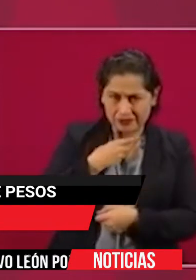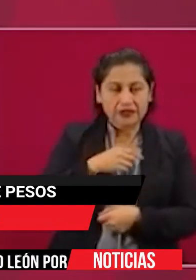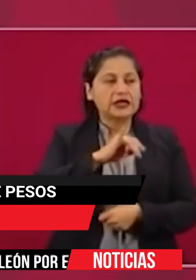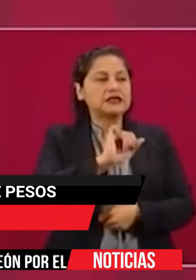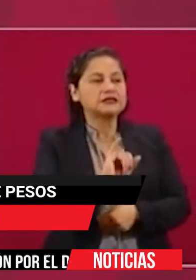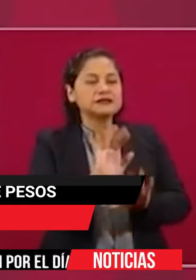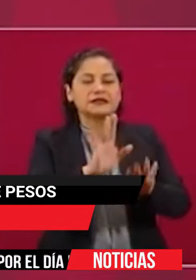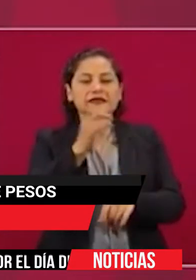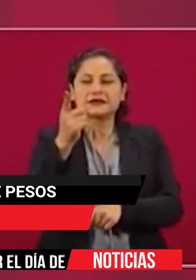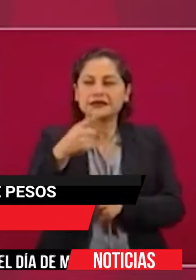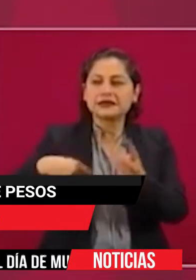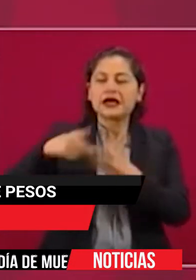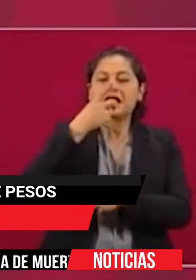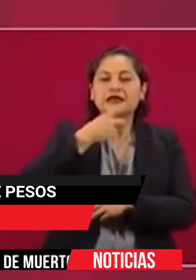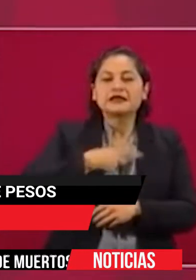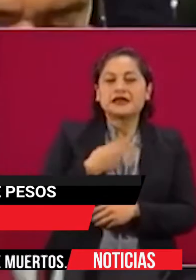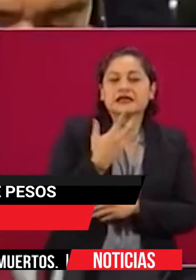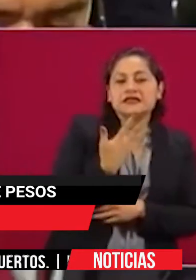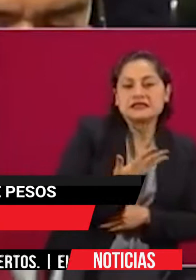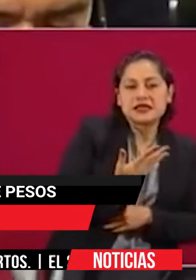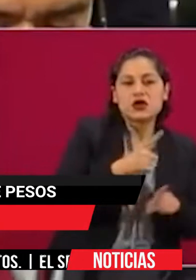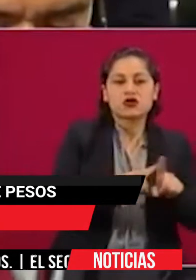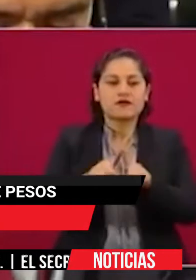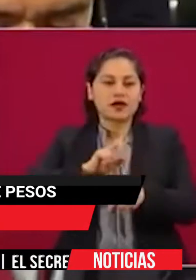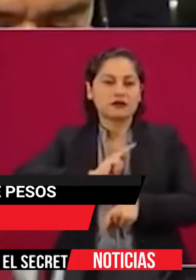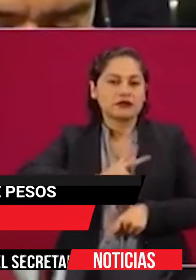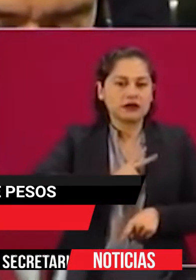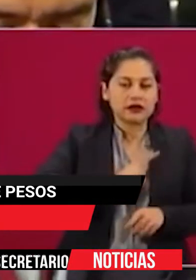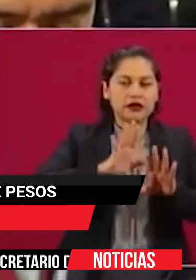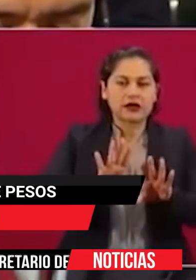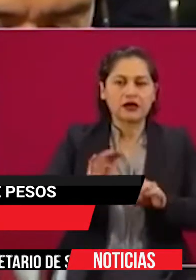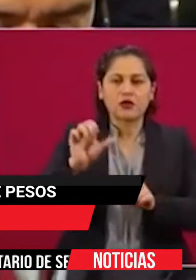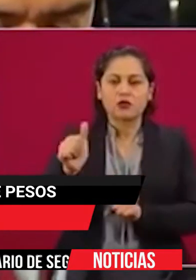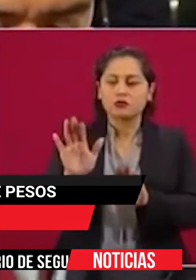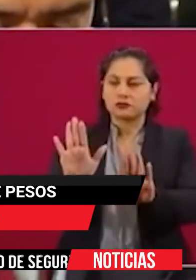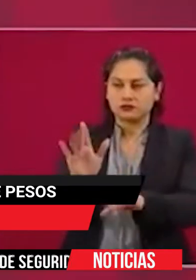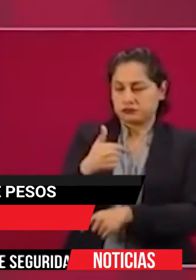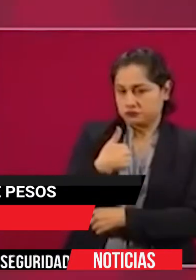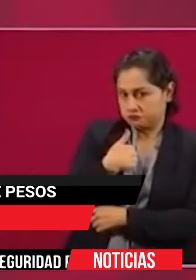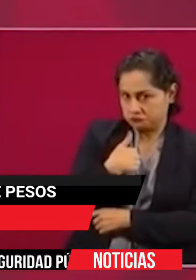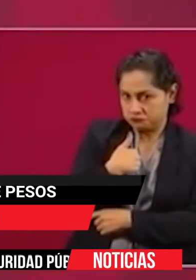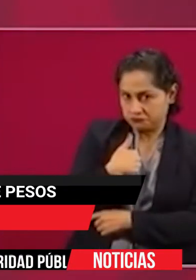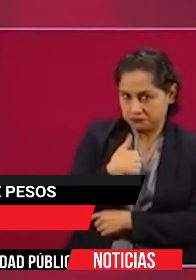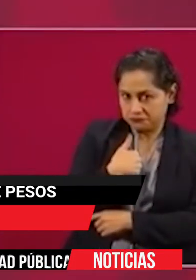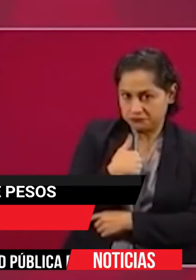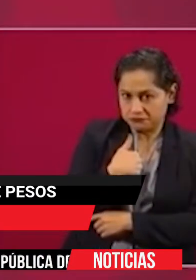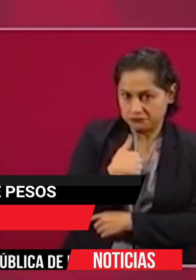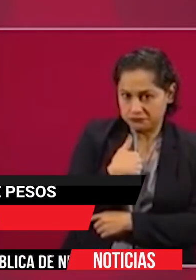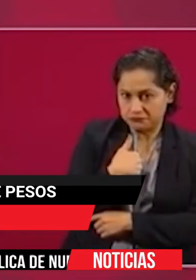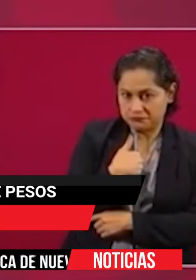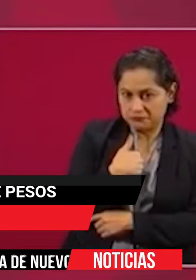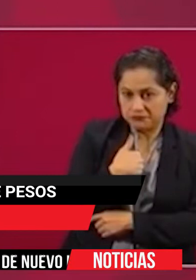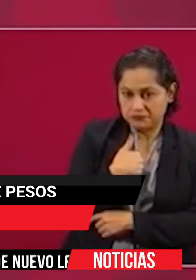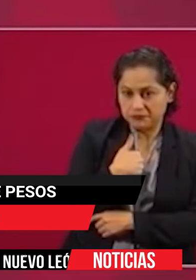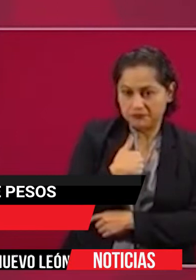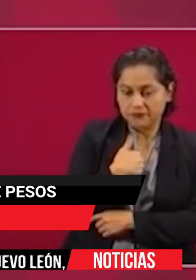Obrador anunció que tuvo una reunión con funcionarios de la ONU para llegar a un acuerdo sobre la compra de medicamentos en el extranjero y reveló